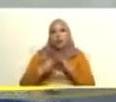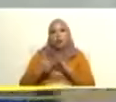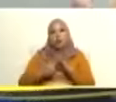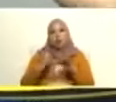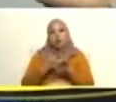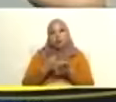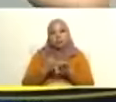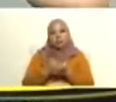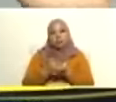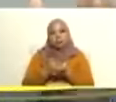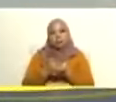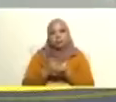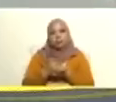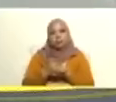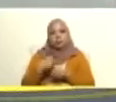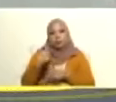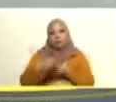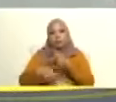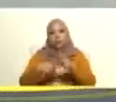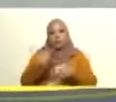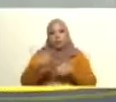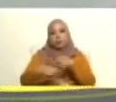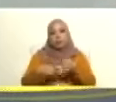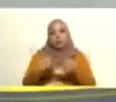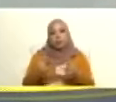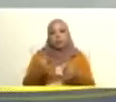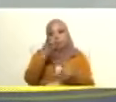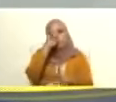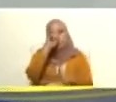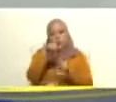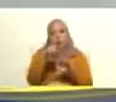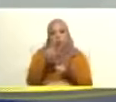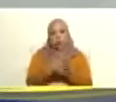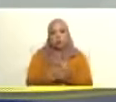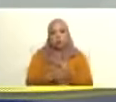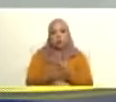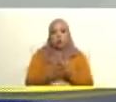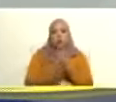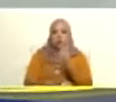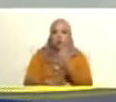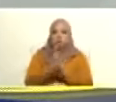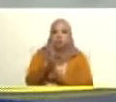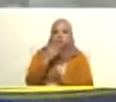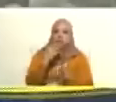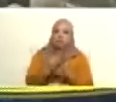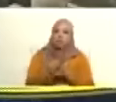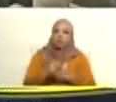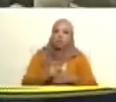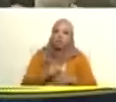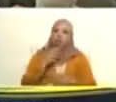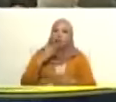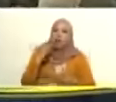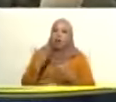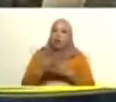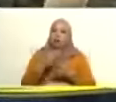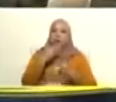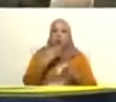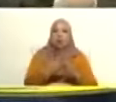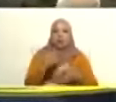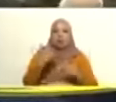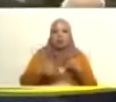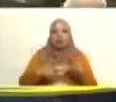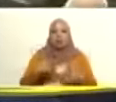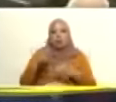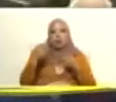que la producción siga su rumbo a la prosperidad. Bueno, muchas gracias. Máxima acción,